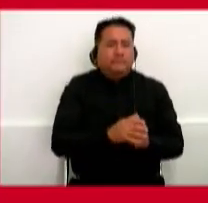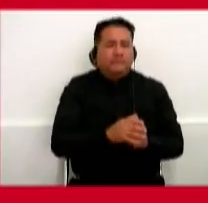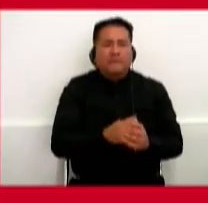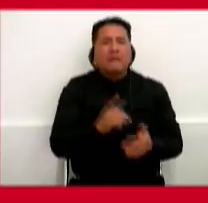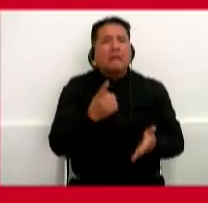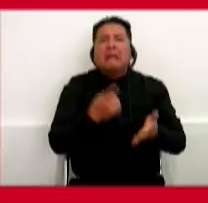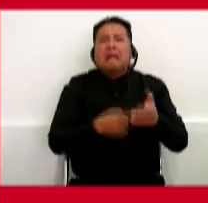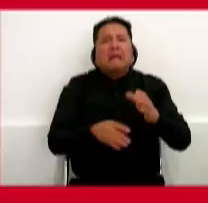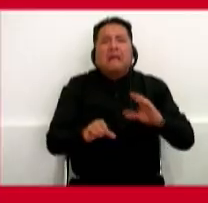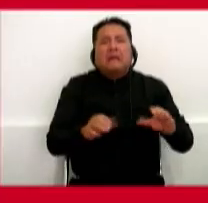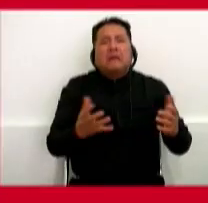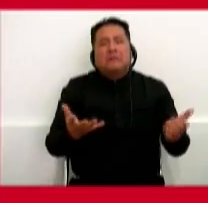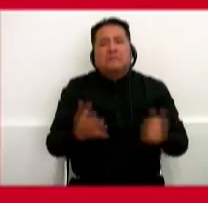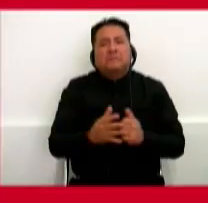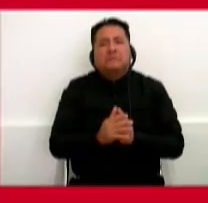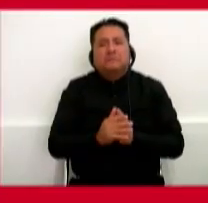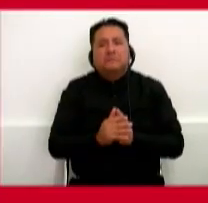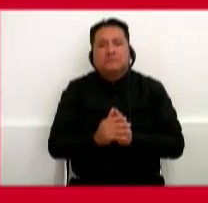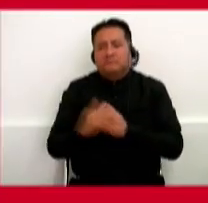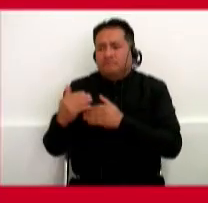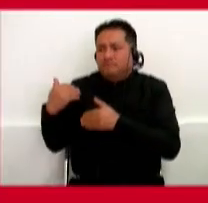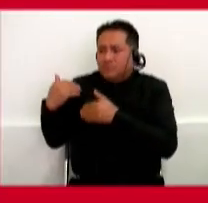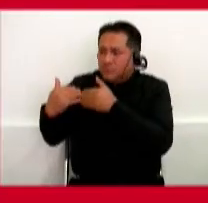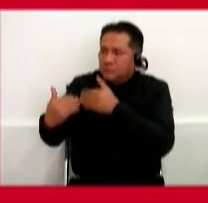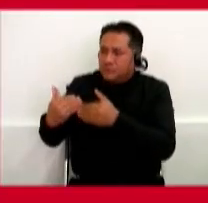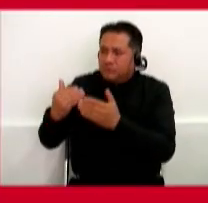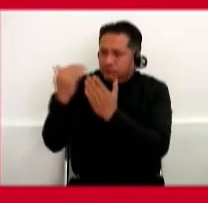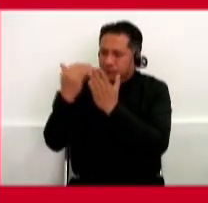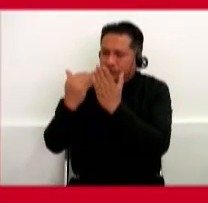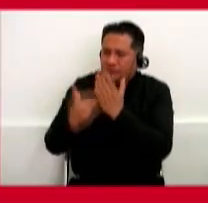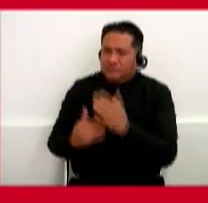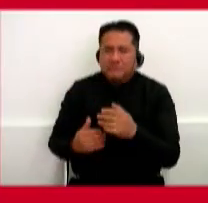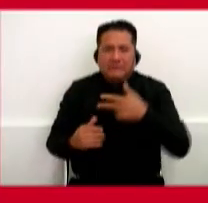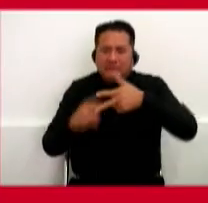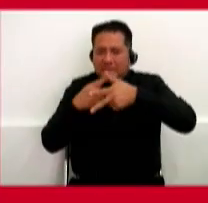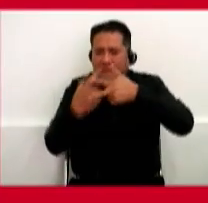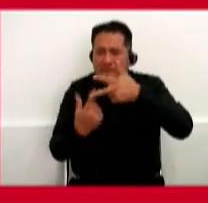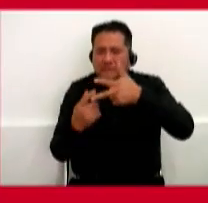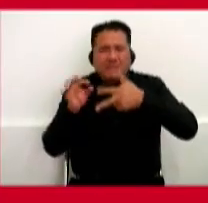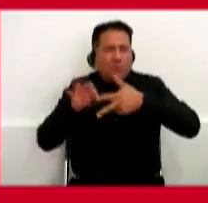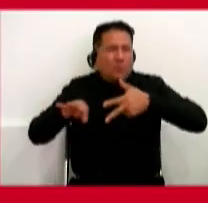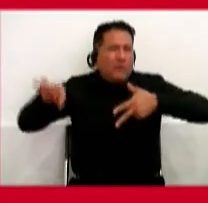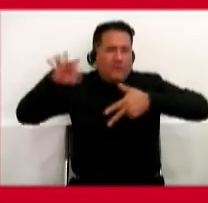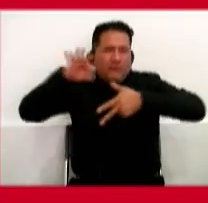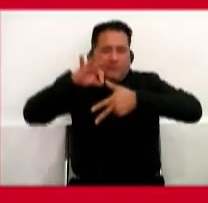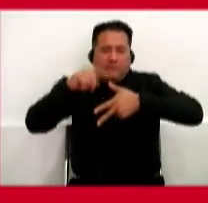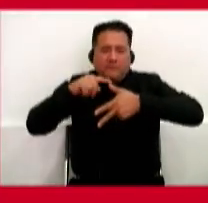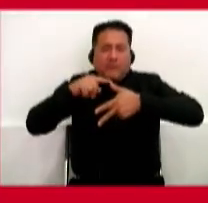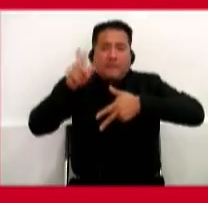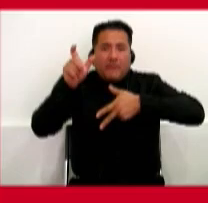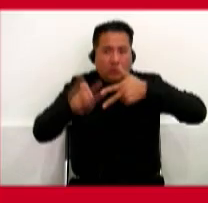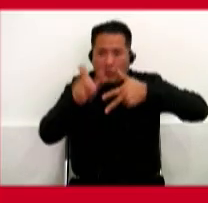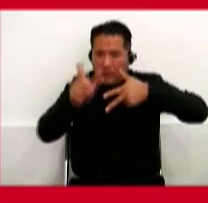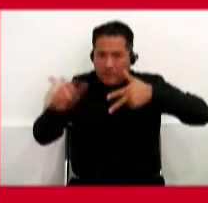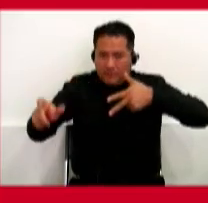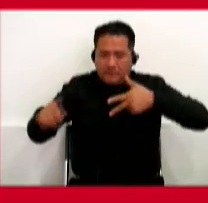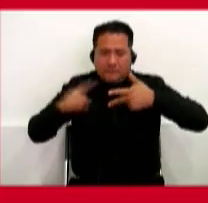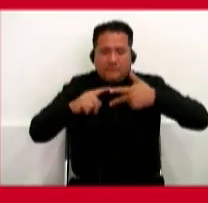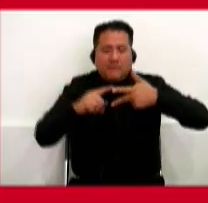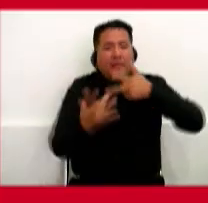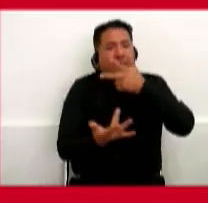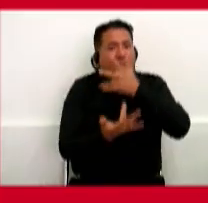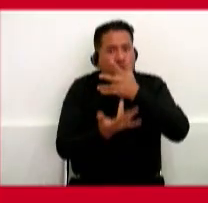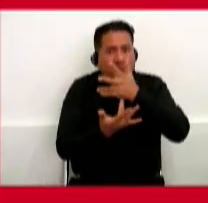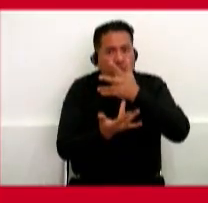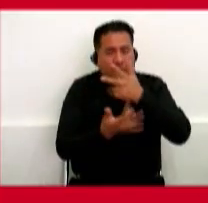implementamos un sistema de gestión basado en 3 pilares. 1, personas. 2, tecnología.